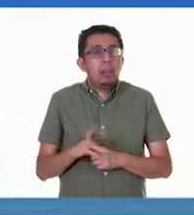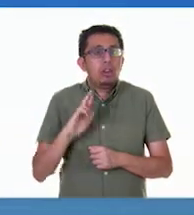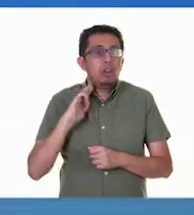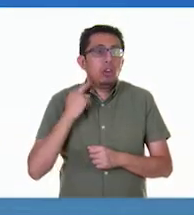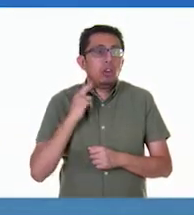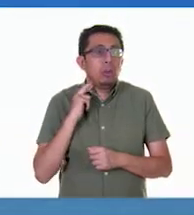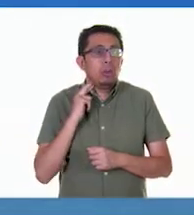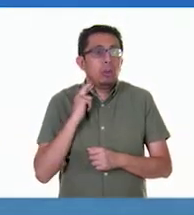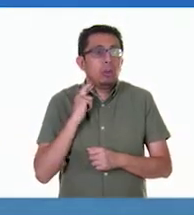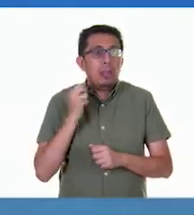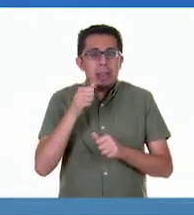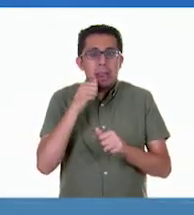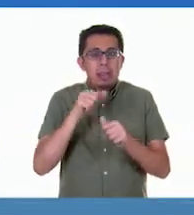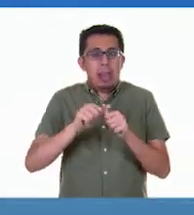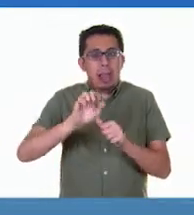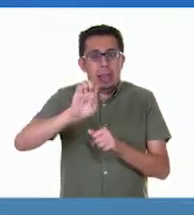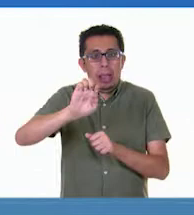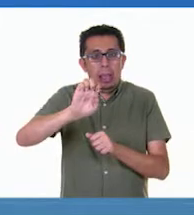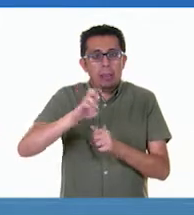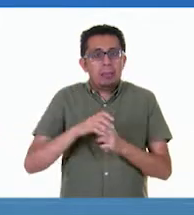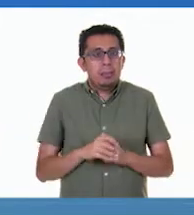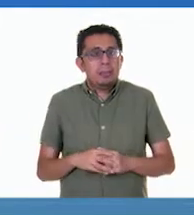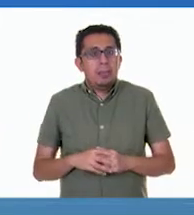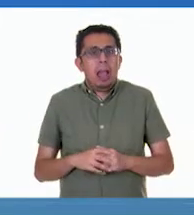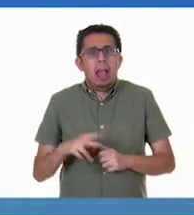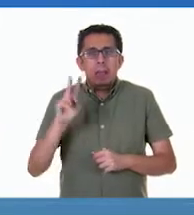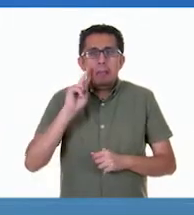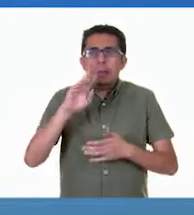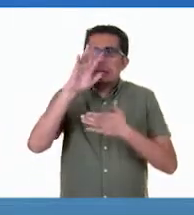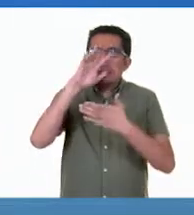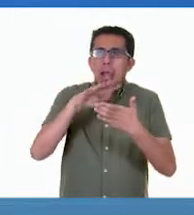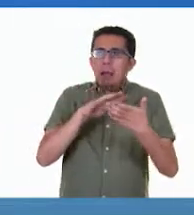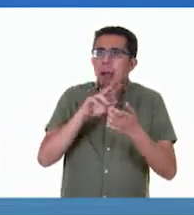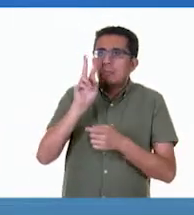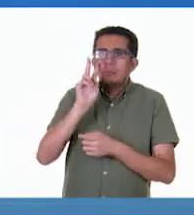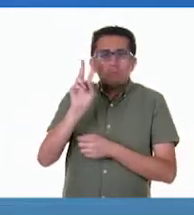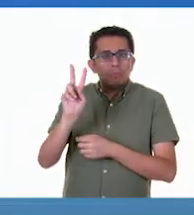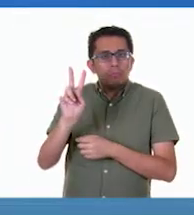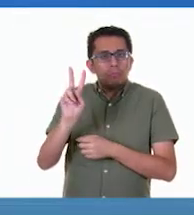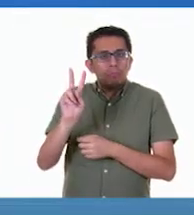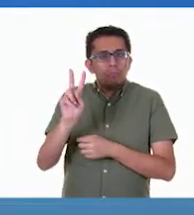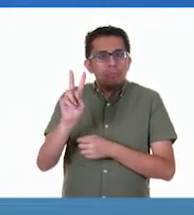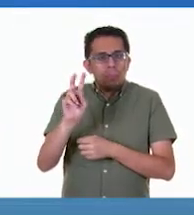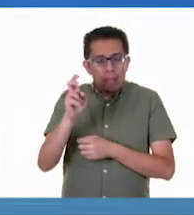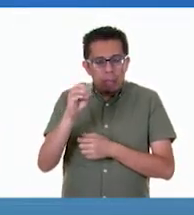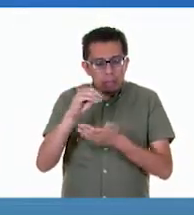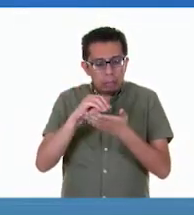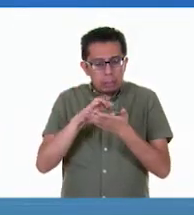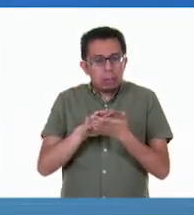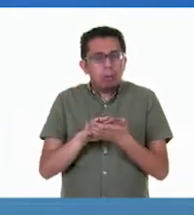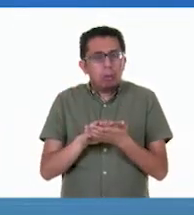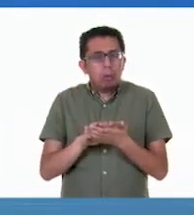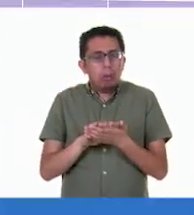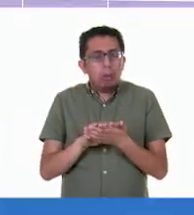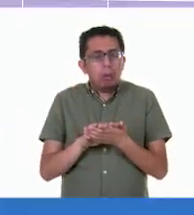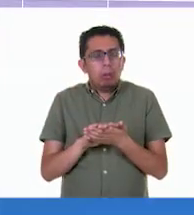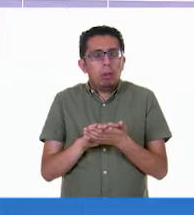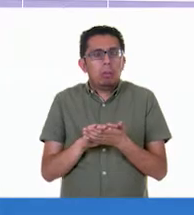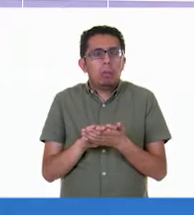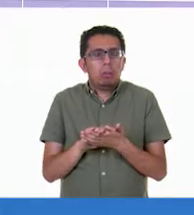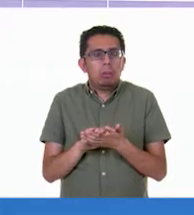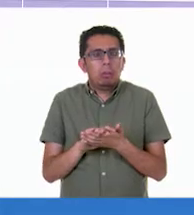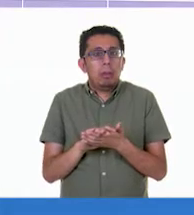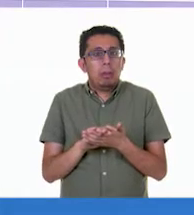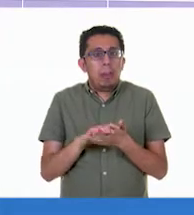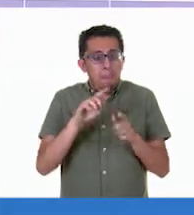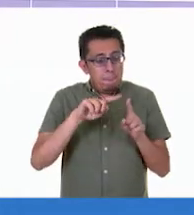robot E. Así que veo en la tabla que se registró un avance de